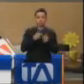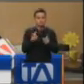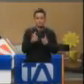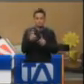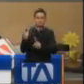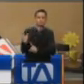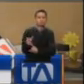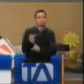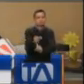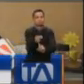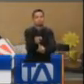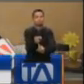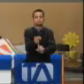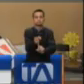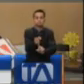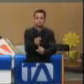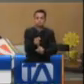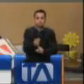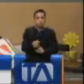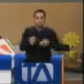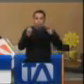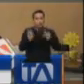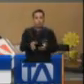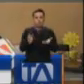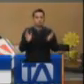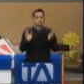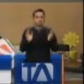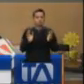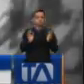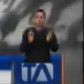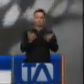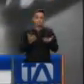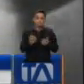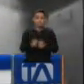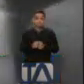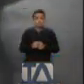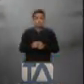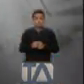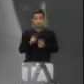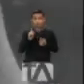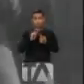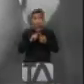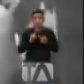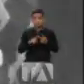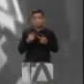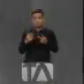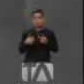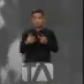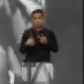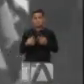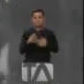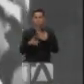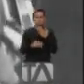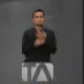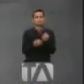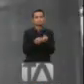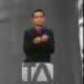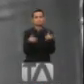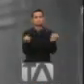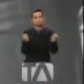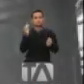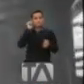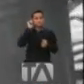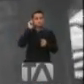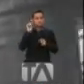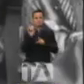tema infraganti, ese rato se dio el caso. Estas dos historias se suman al sinnúmero de casos de mujeres